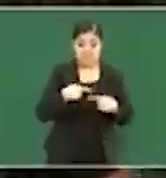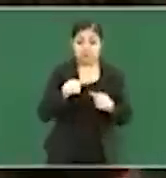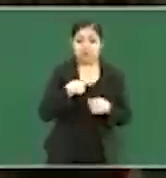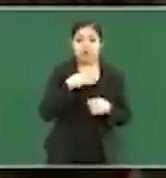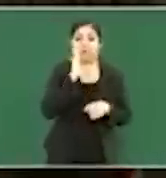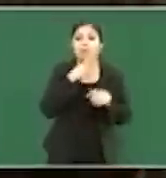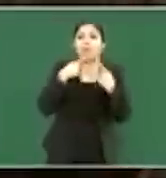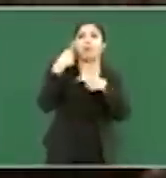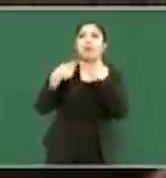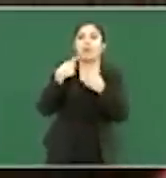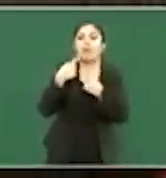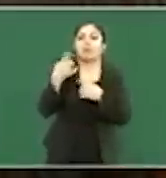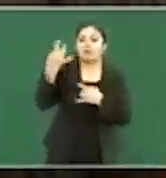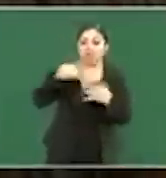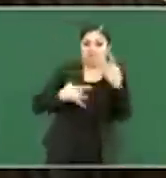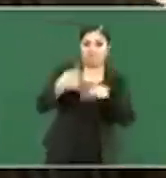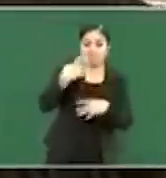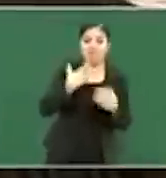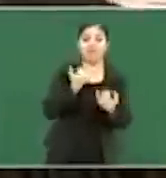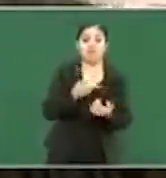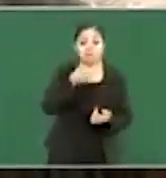O sea, ahora lo que